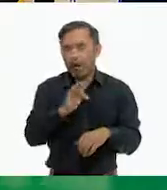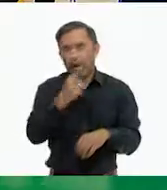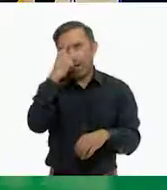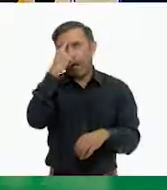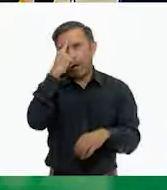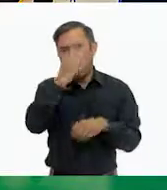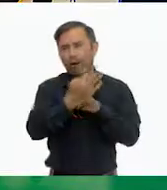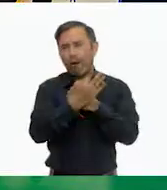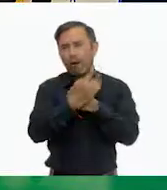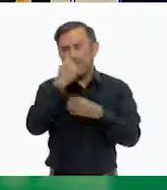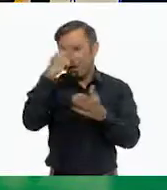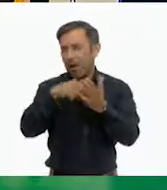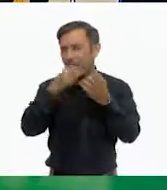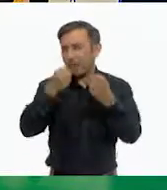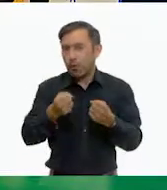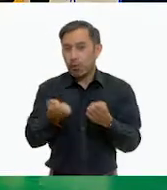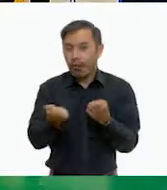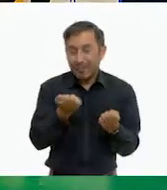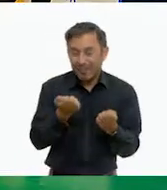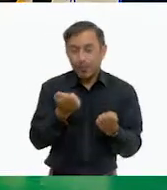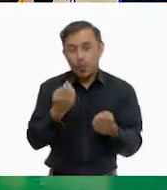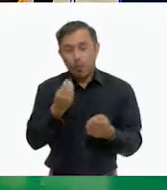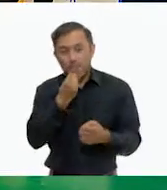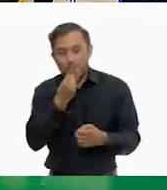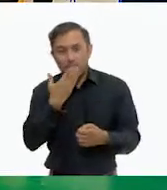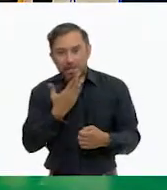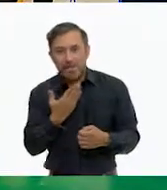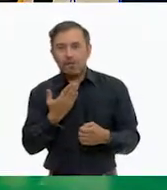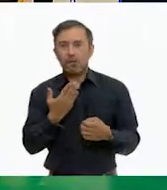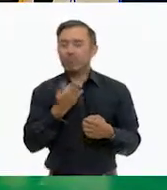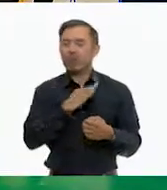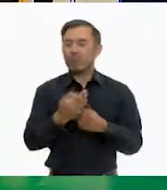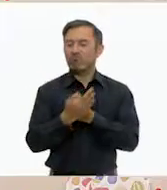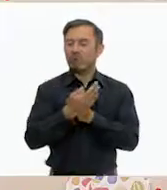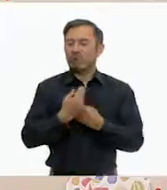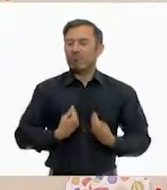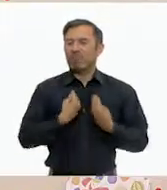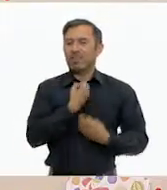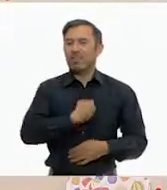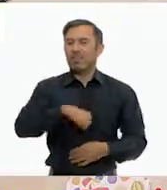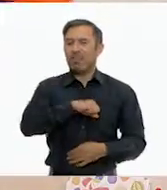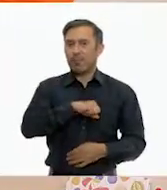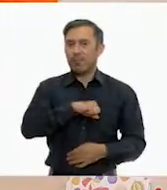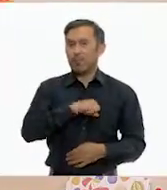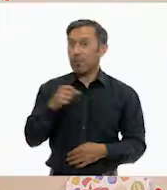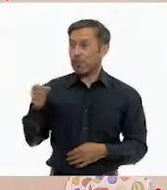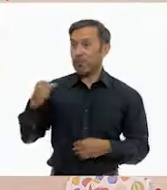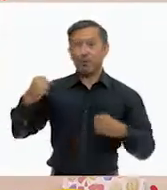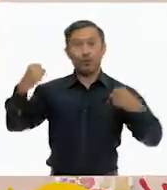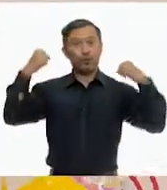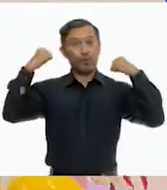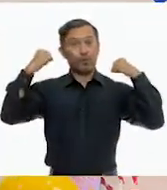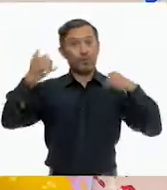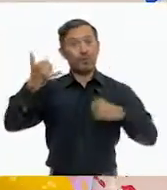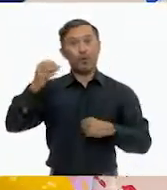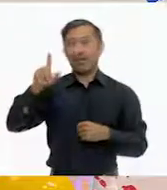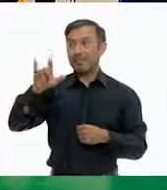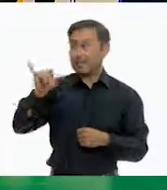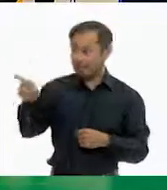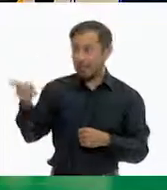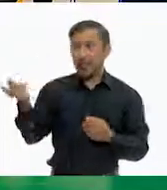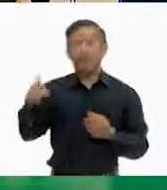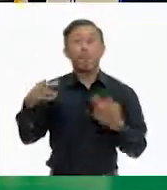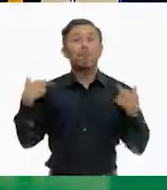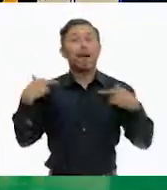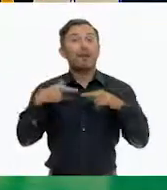vida saludable. Y eso es lo que queremos todas y todos. Así que, Super Yolisli, maestra Alma, les